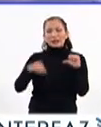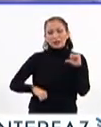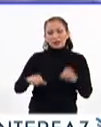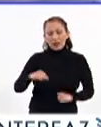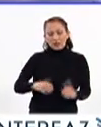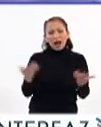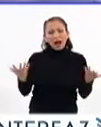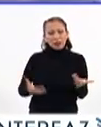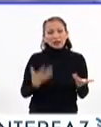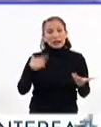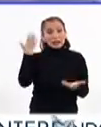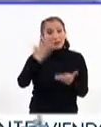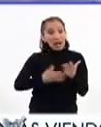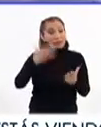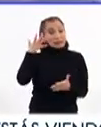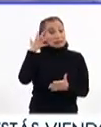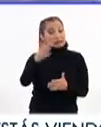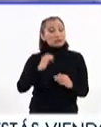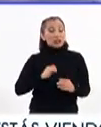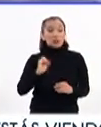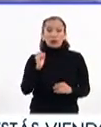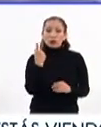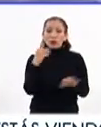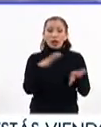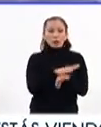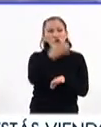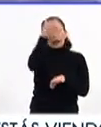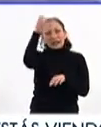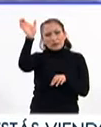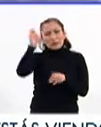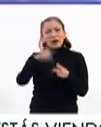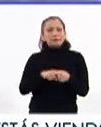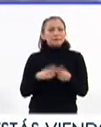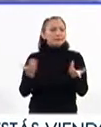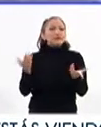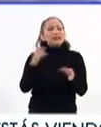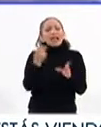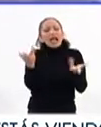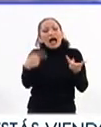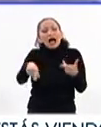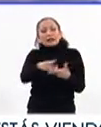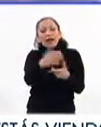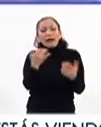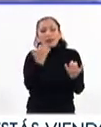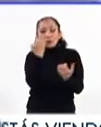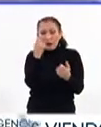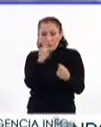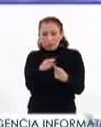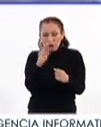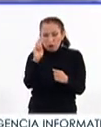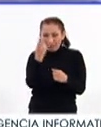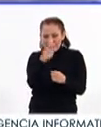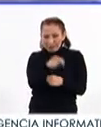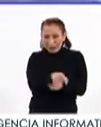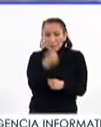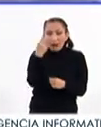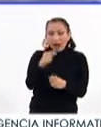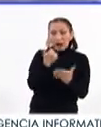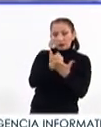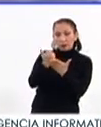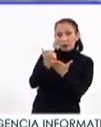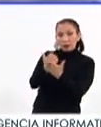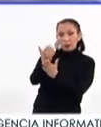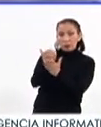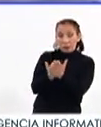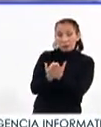venido tomando, los grandes retos en este siglo XXI, el cambio climático y qué hacen instituciones como la Universidad de Chapingo precisamente